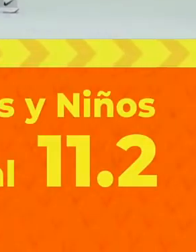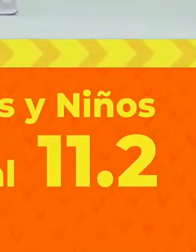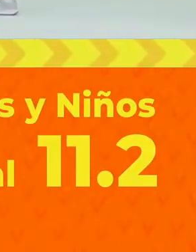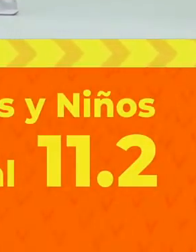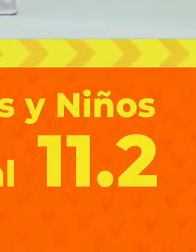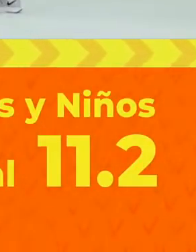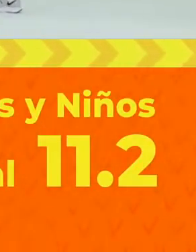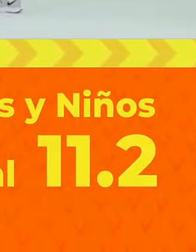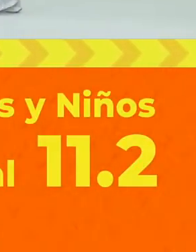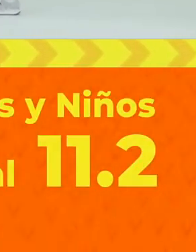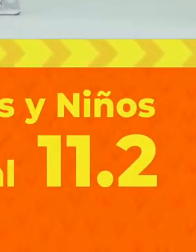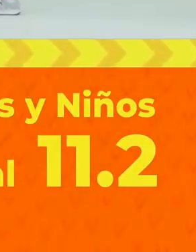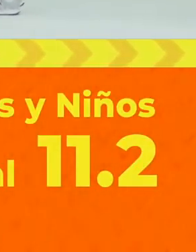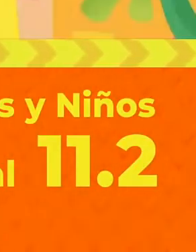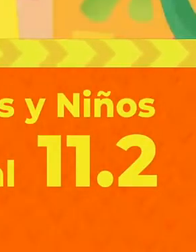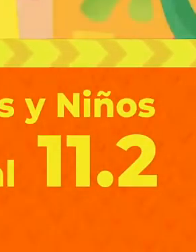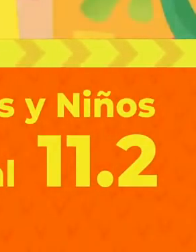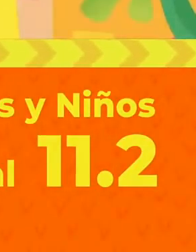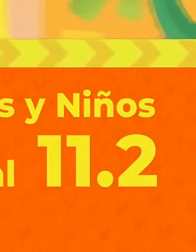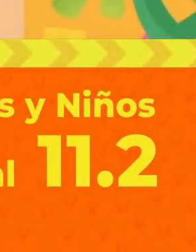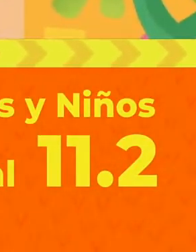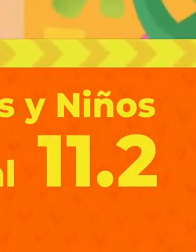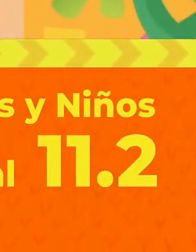señal 11.2.